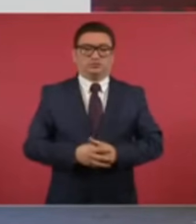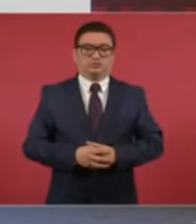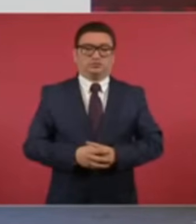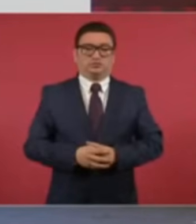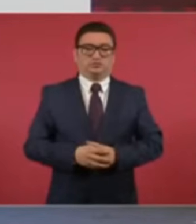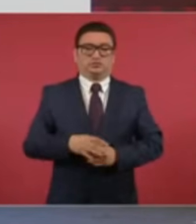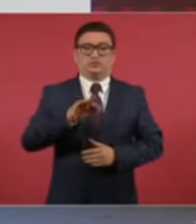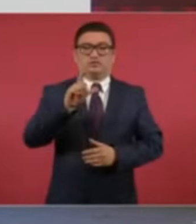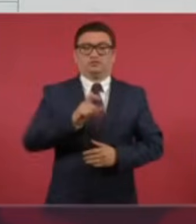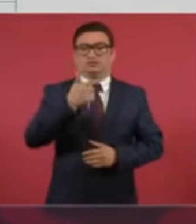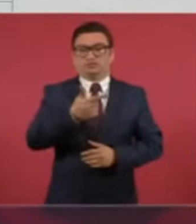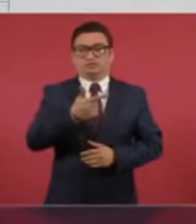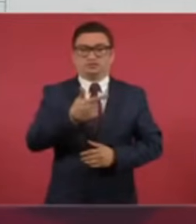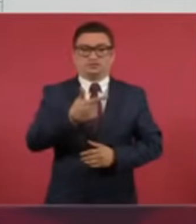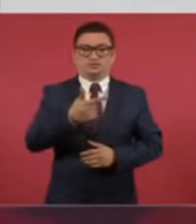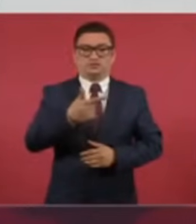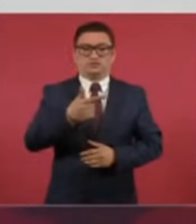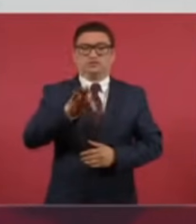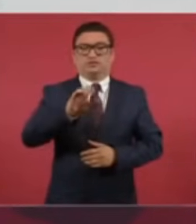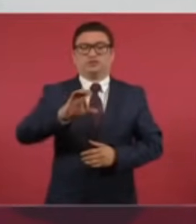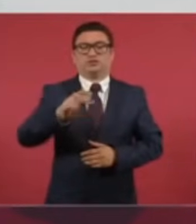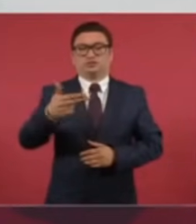7, Calderón 37,